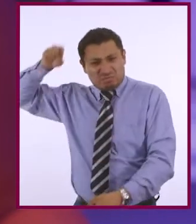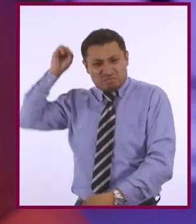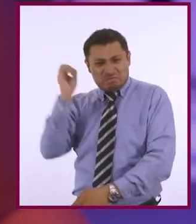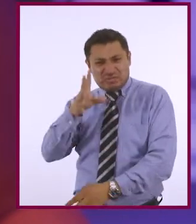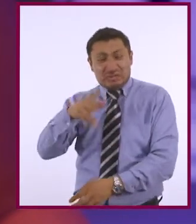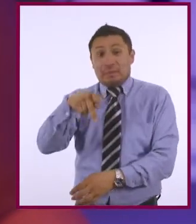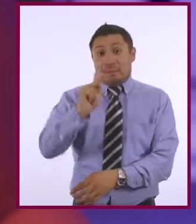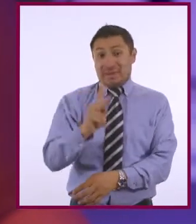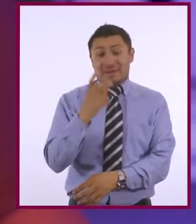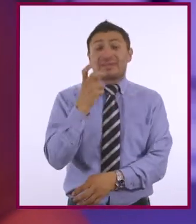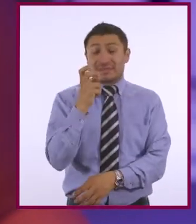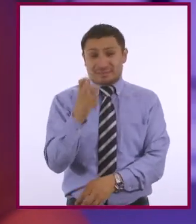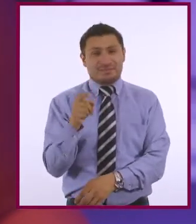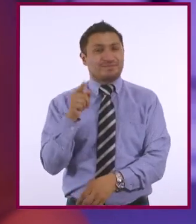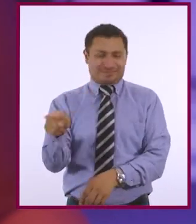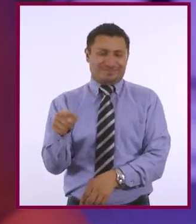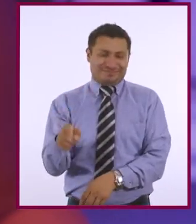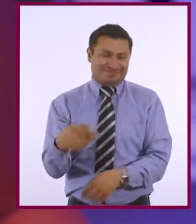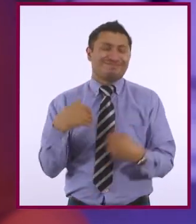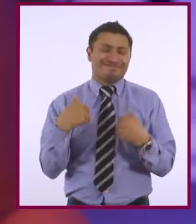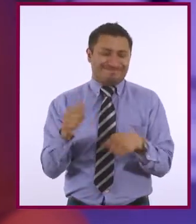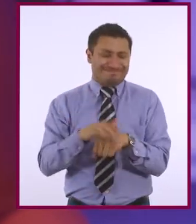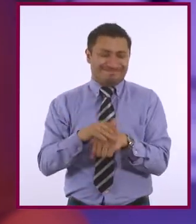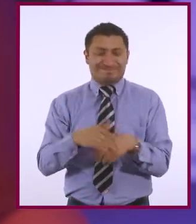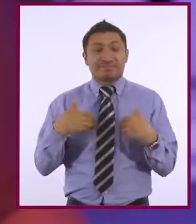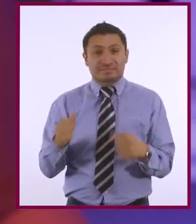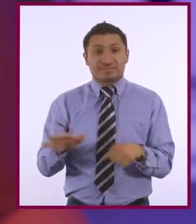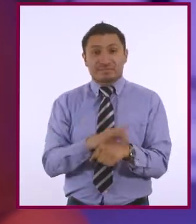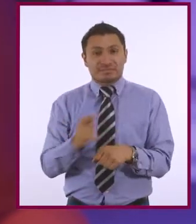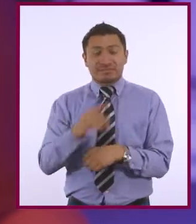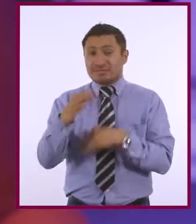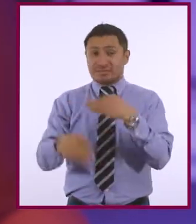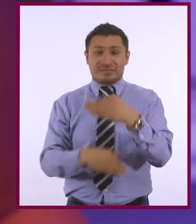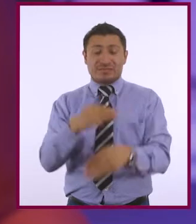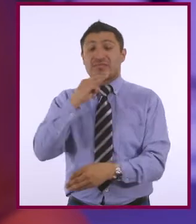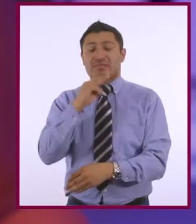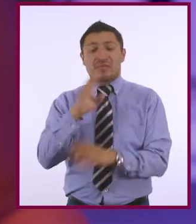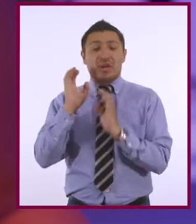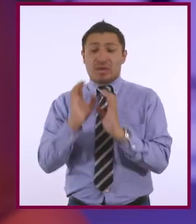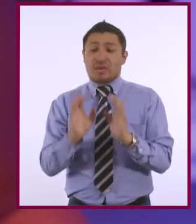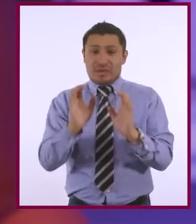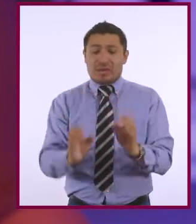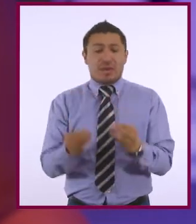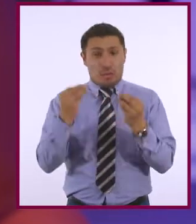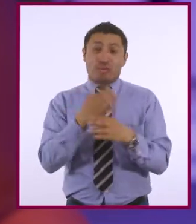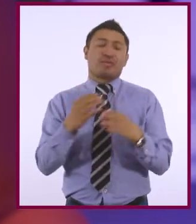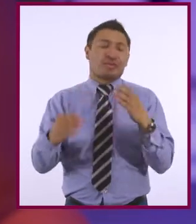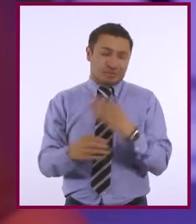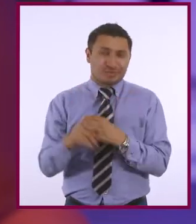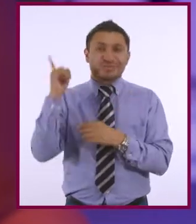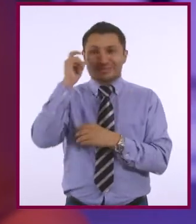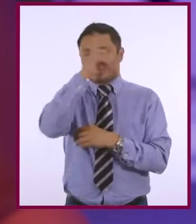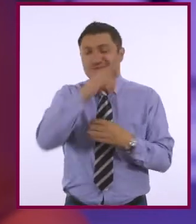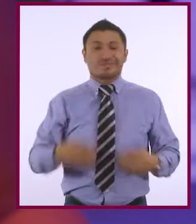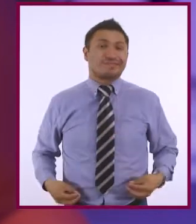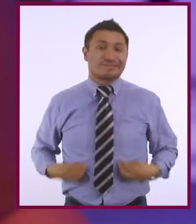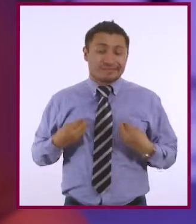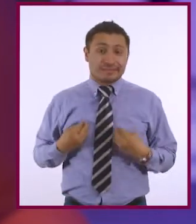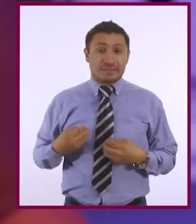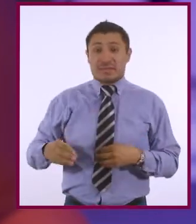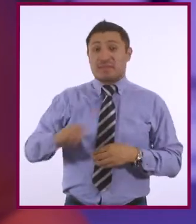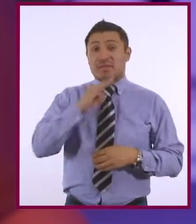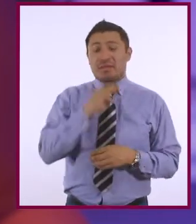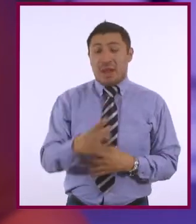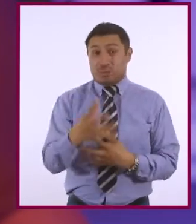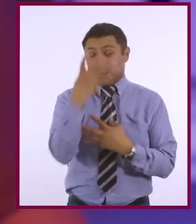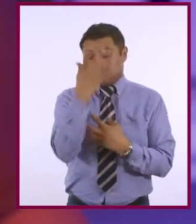pero que a pesar de ello, él lo entendió, ya que sabía que había hecho todo por sus hijos y que cargaba con muchas cosas ella sola. Su mamá se avergonzó